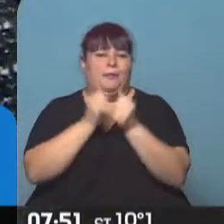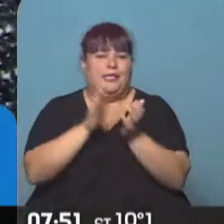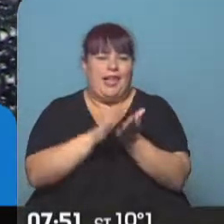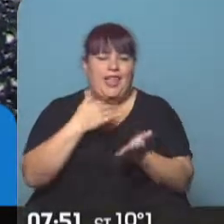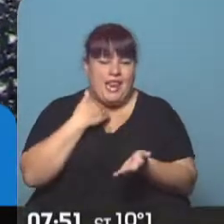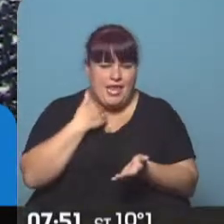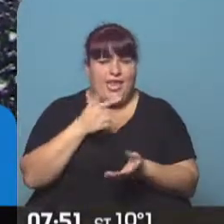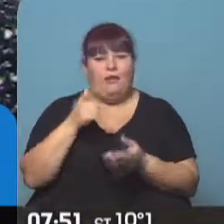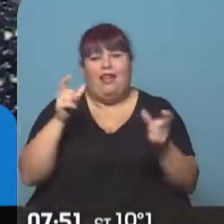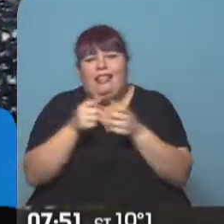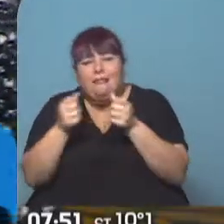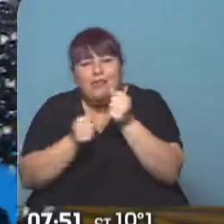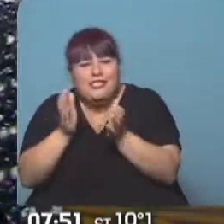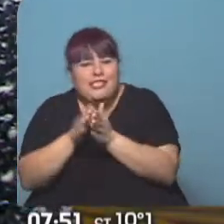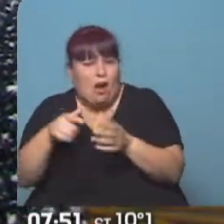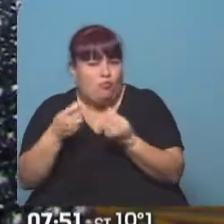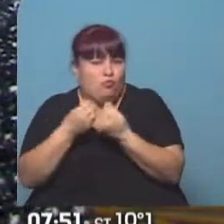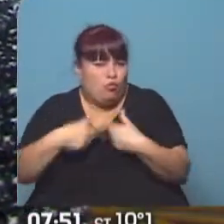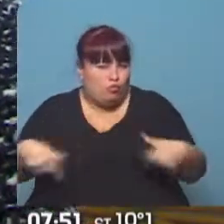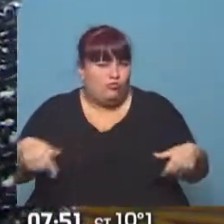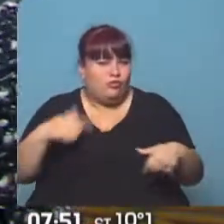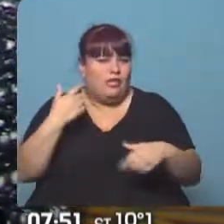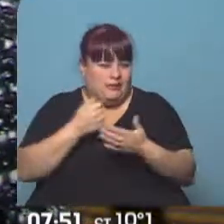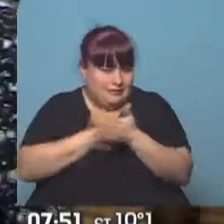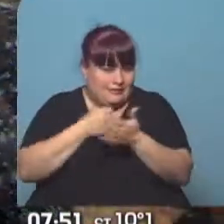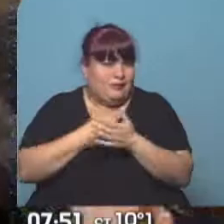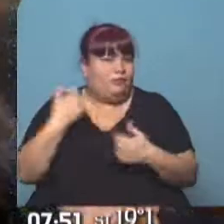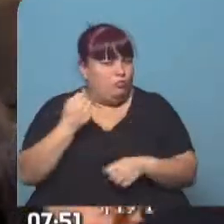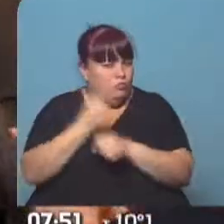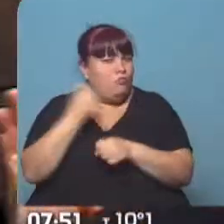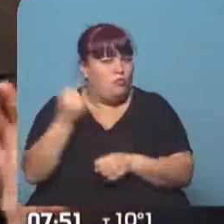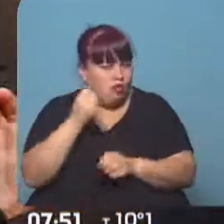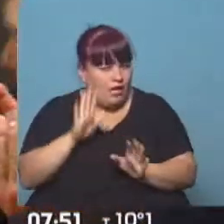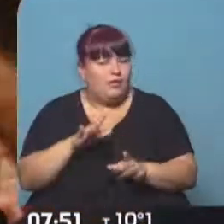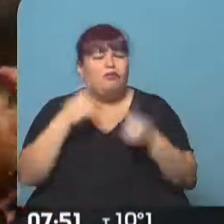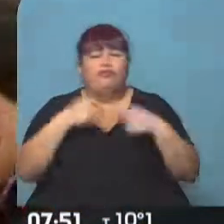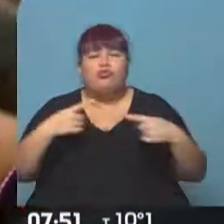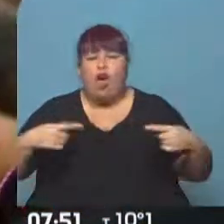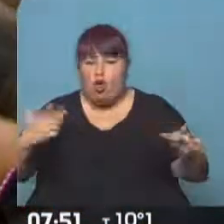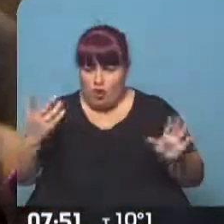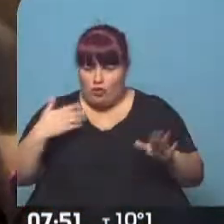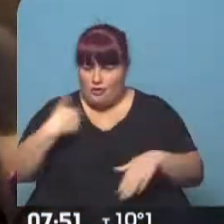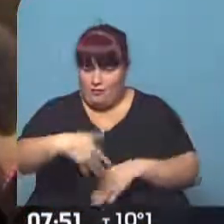a las editoriales chicas, que en este momento hay muchas y están haciendo una obra importante. O sea, hay un montón de cosas por hacer.